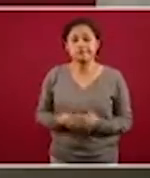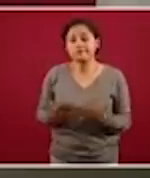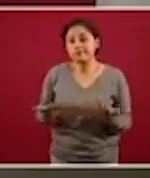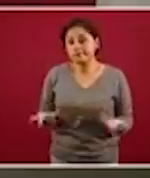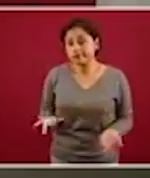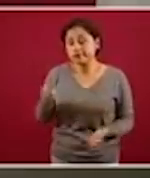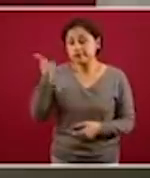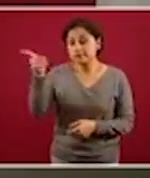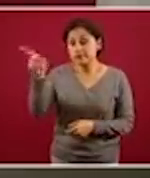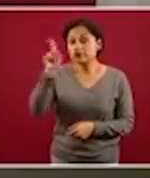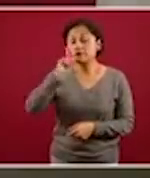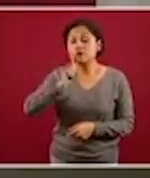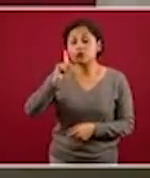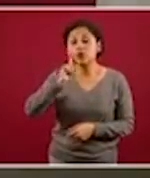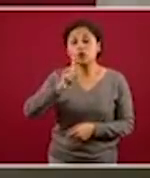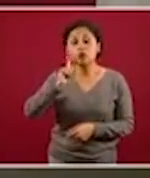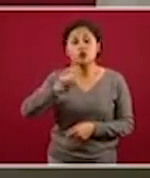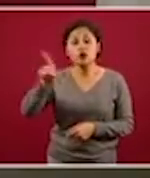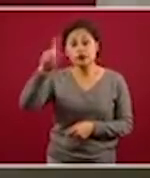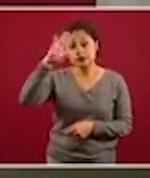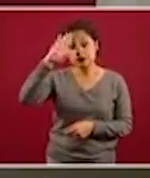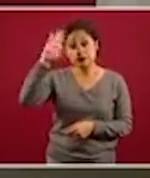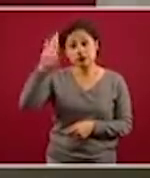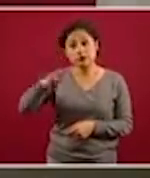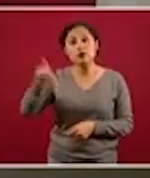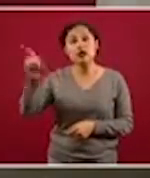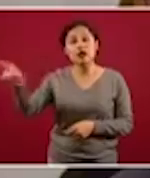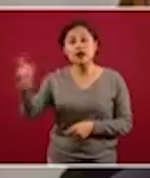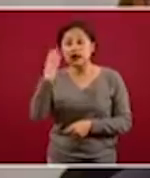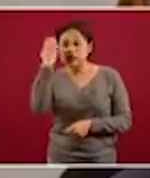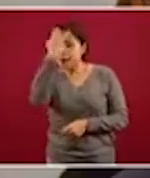señora resultó positiva